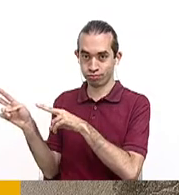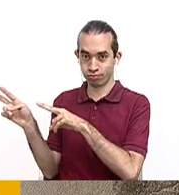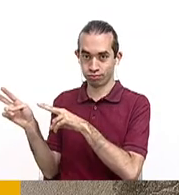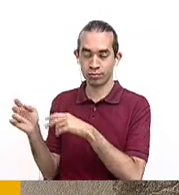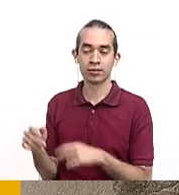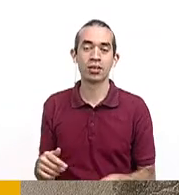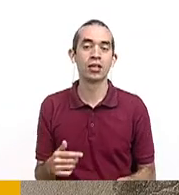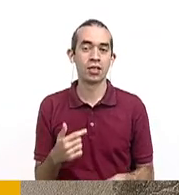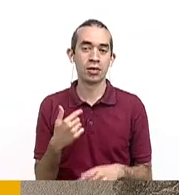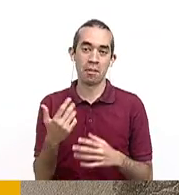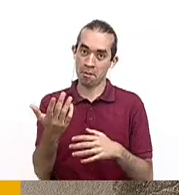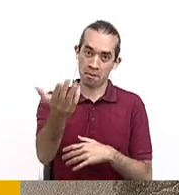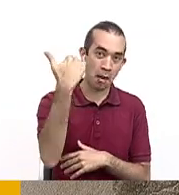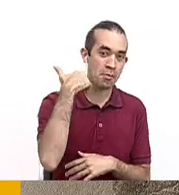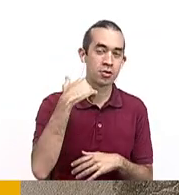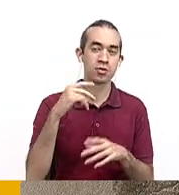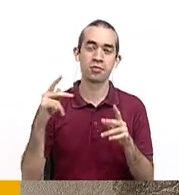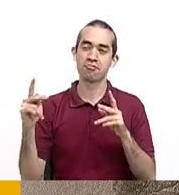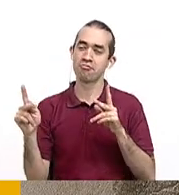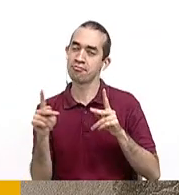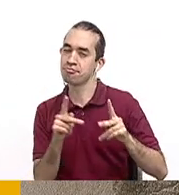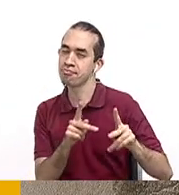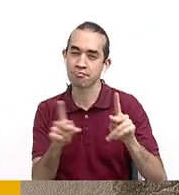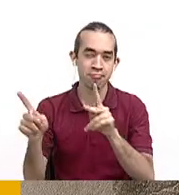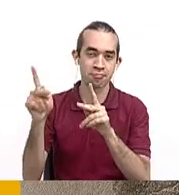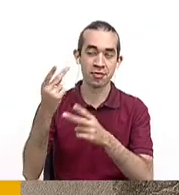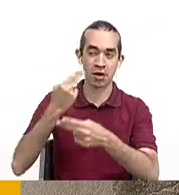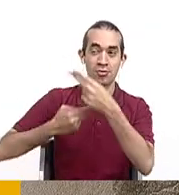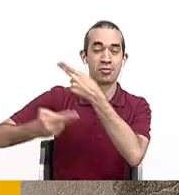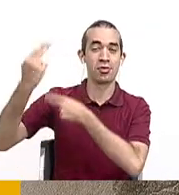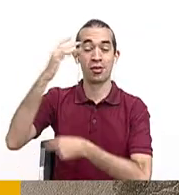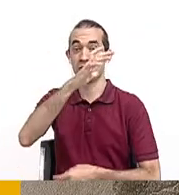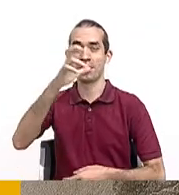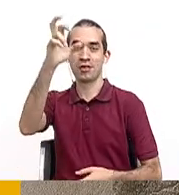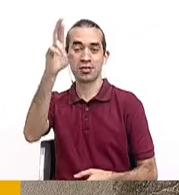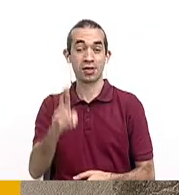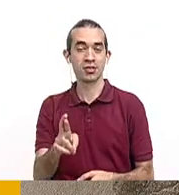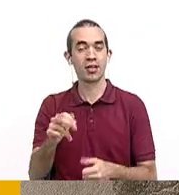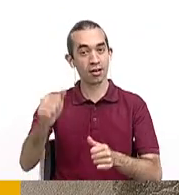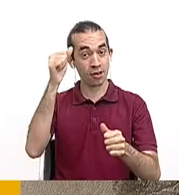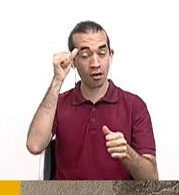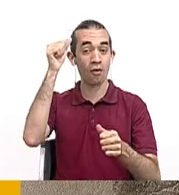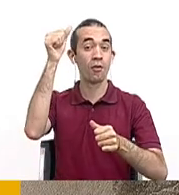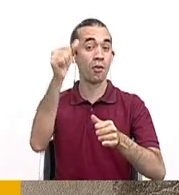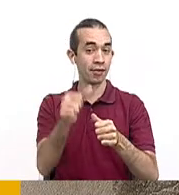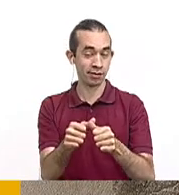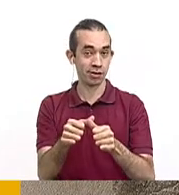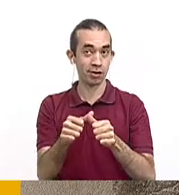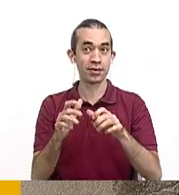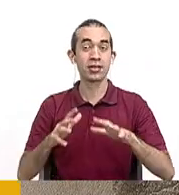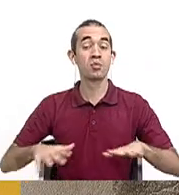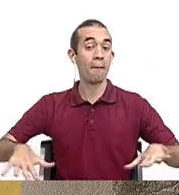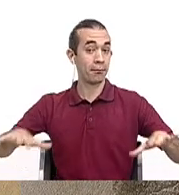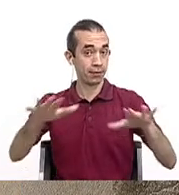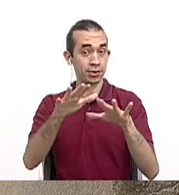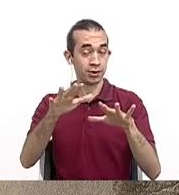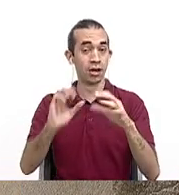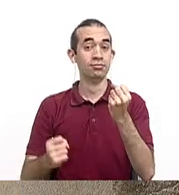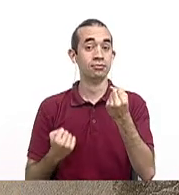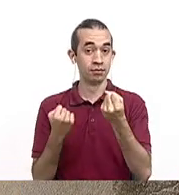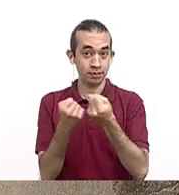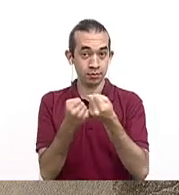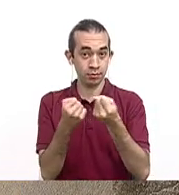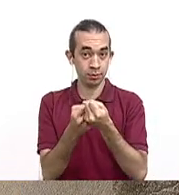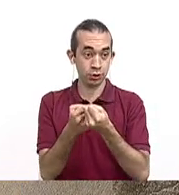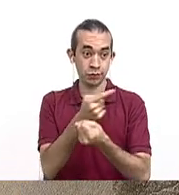acompañen en este viaje maravilloso por la historia costarricense les recuerdo que este espacio es un apoyo para la